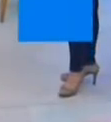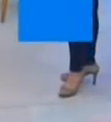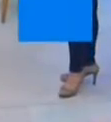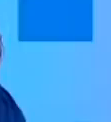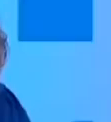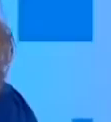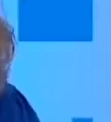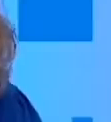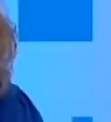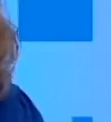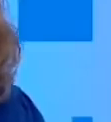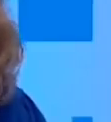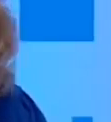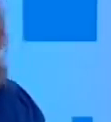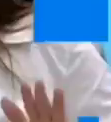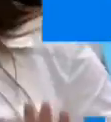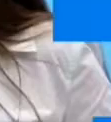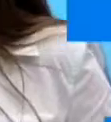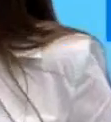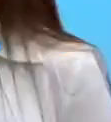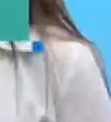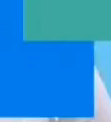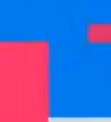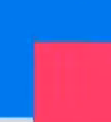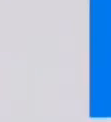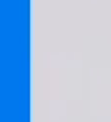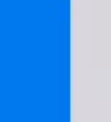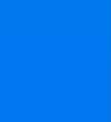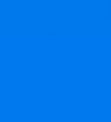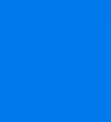A continuación, Cuerpo Médico.